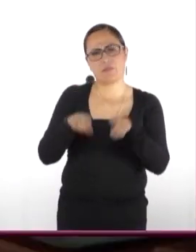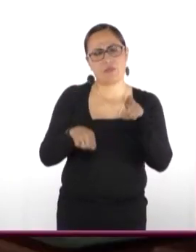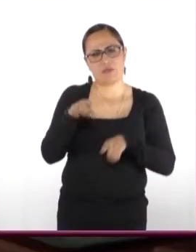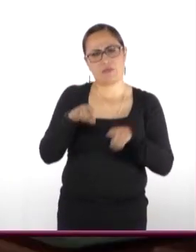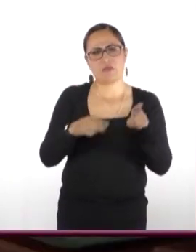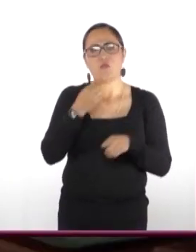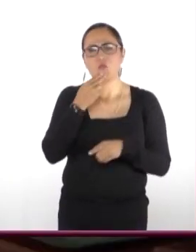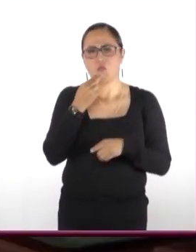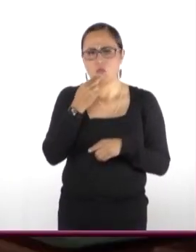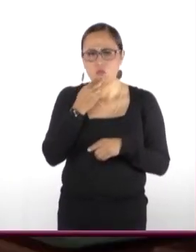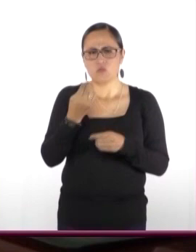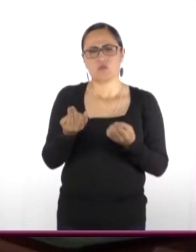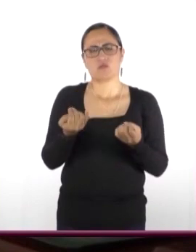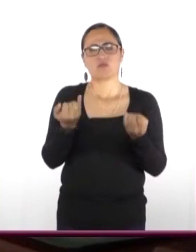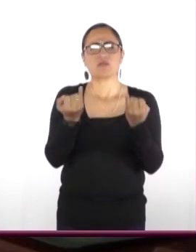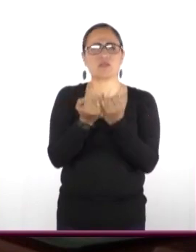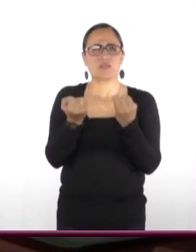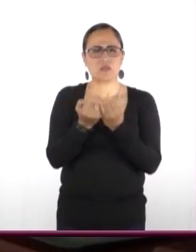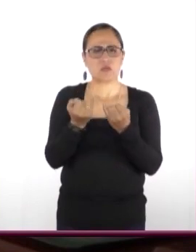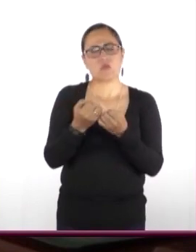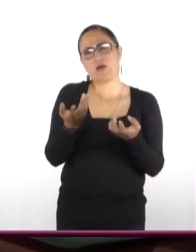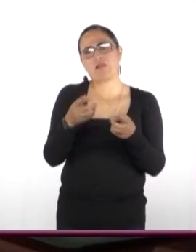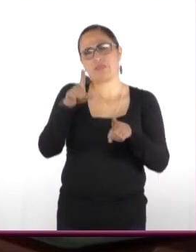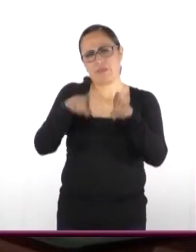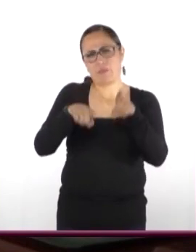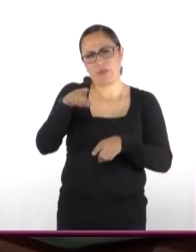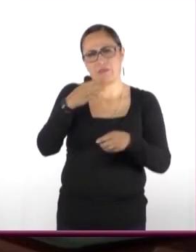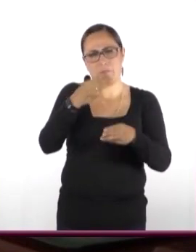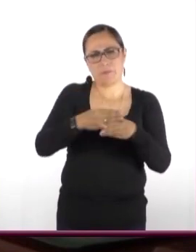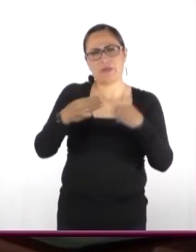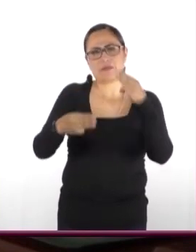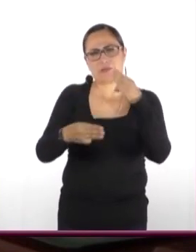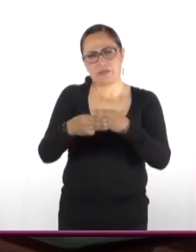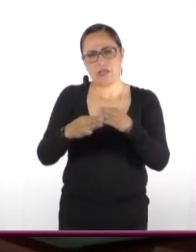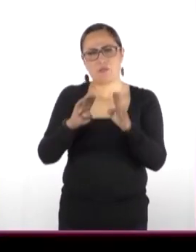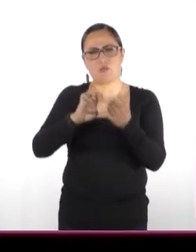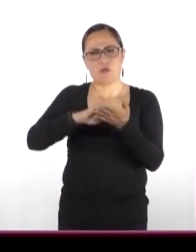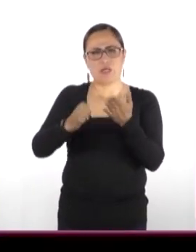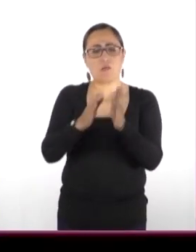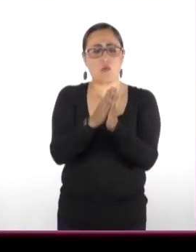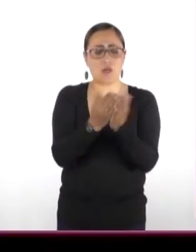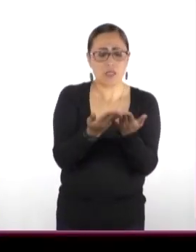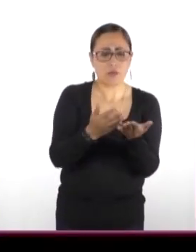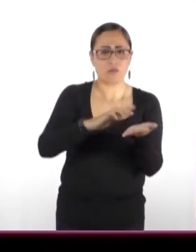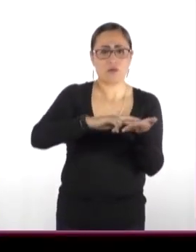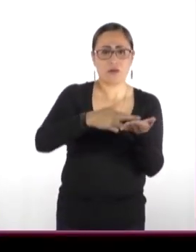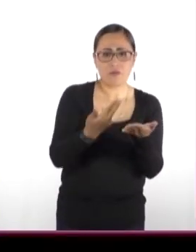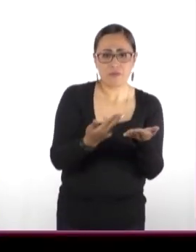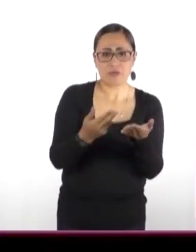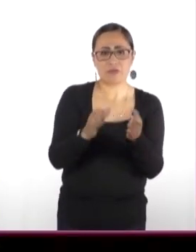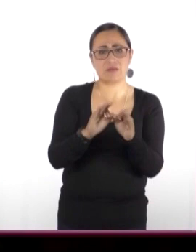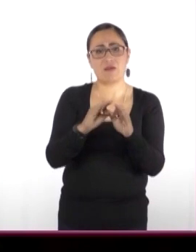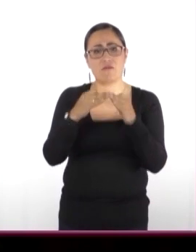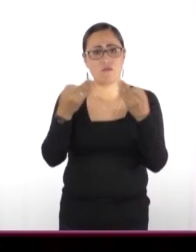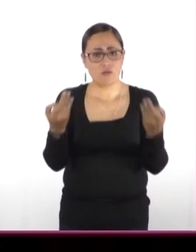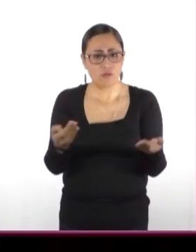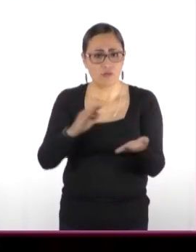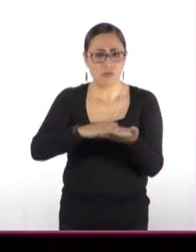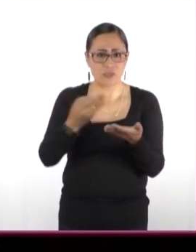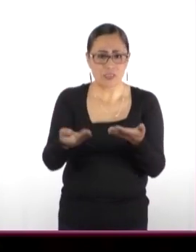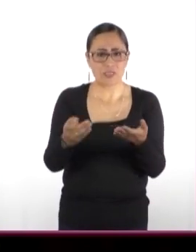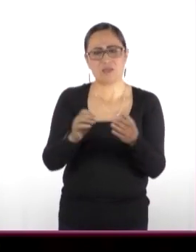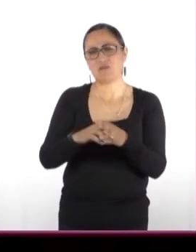de usos y distintos tipos de materiales como libros, revistas, folletos,